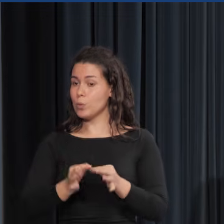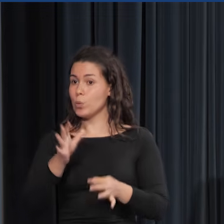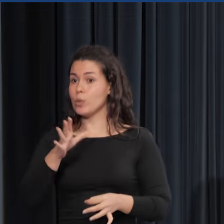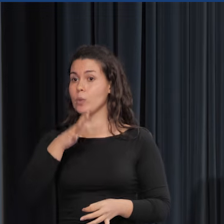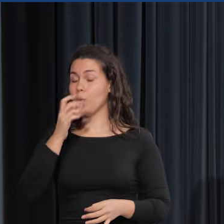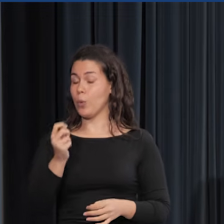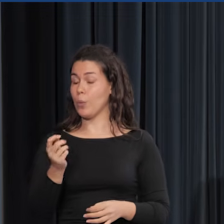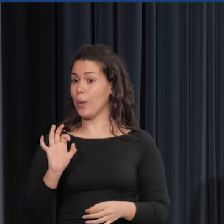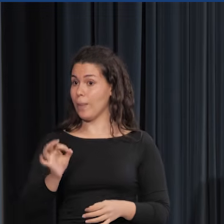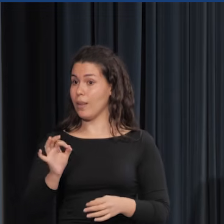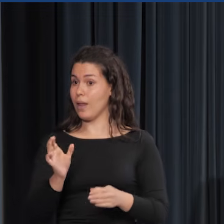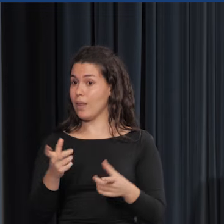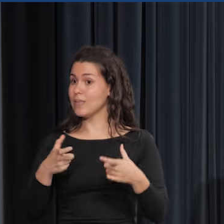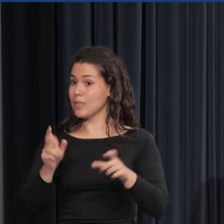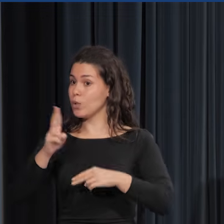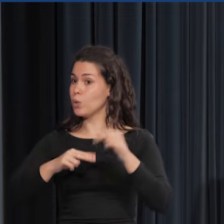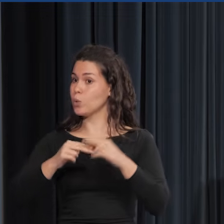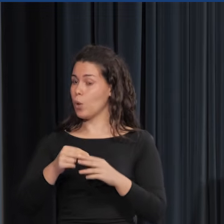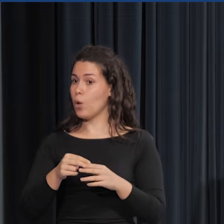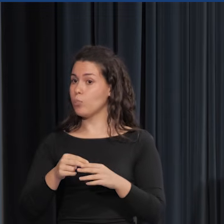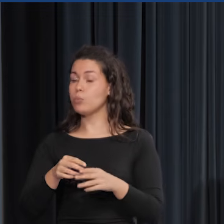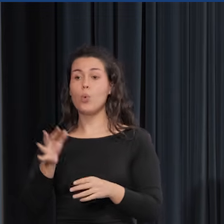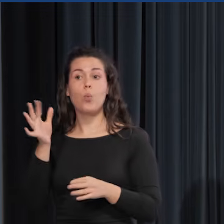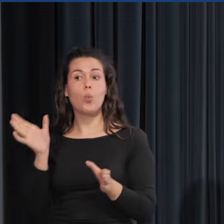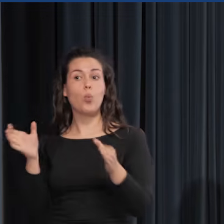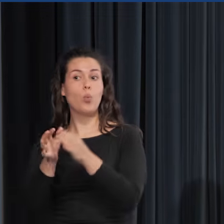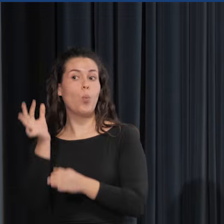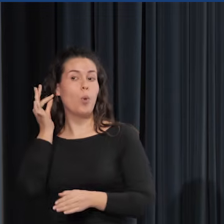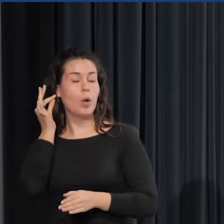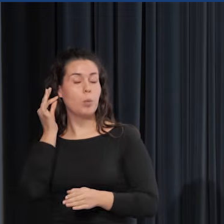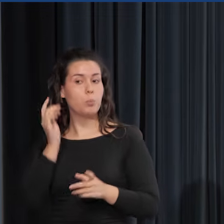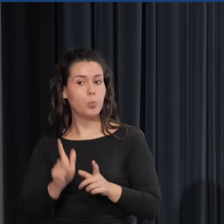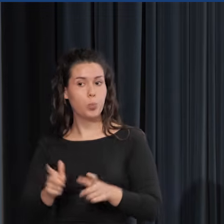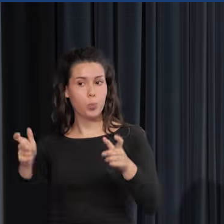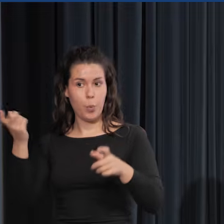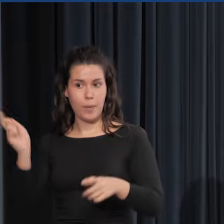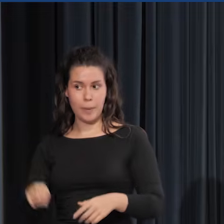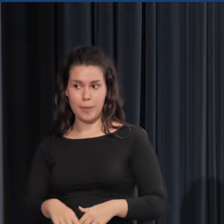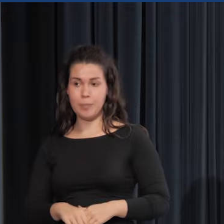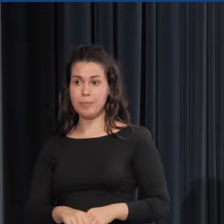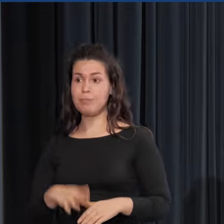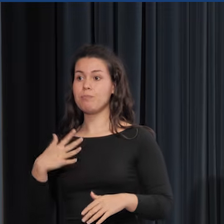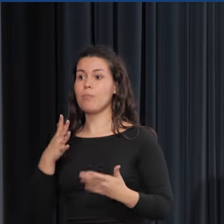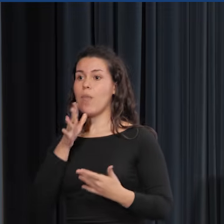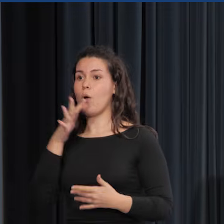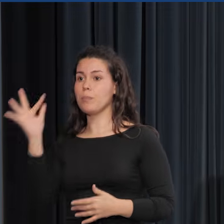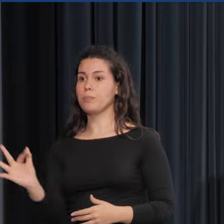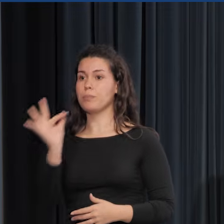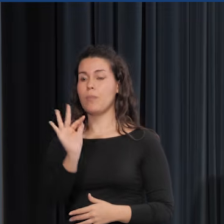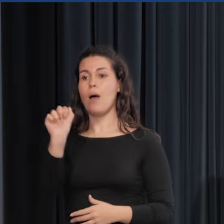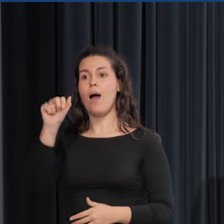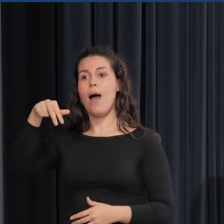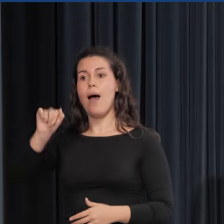la representación de la mujer en el sector de la construcción. Y me voy a dirigir ahora a Ana Isabel